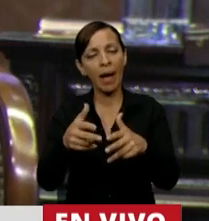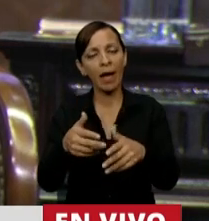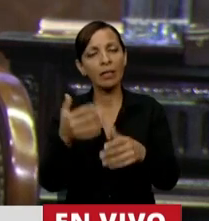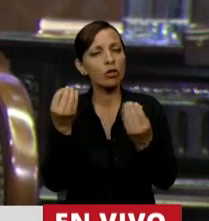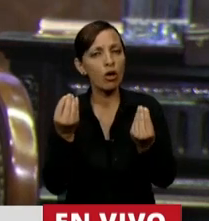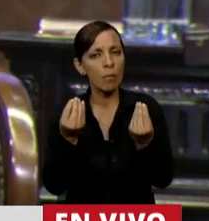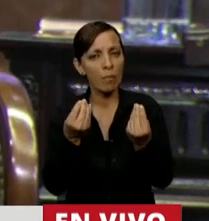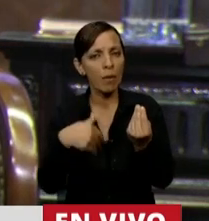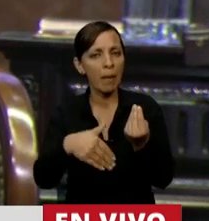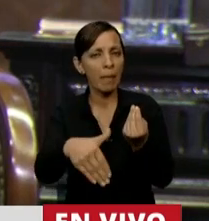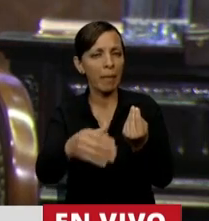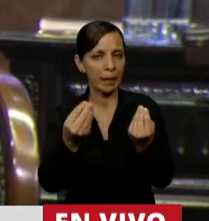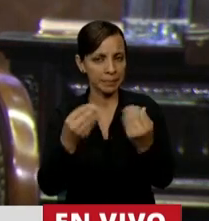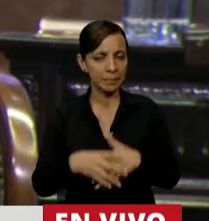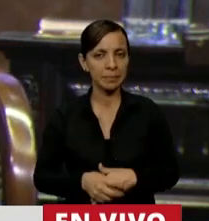película.